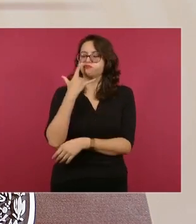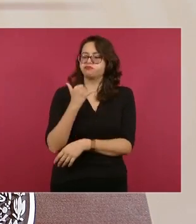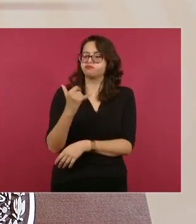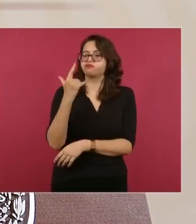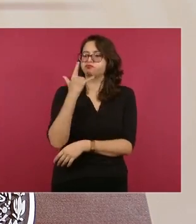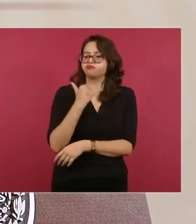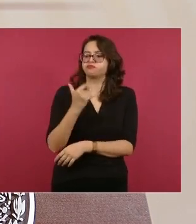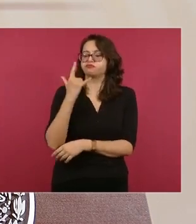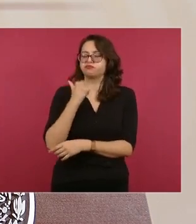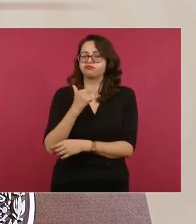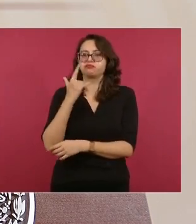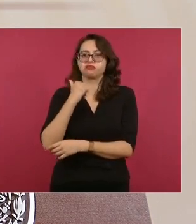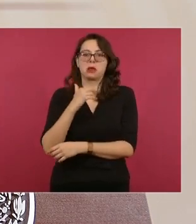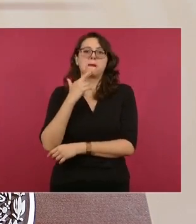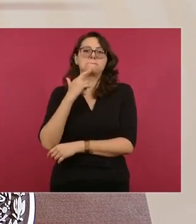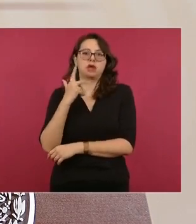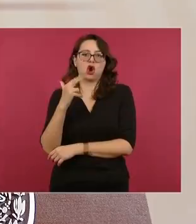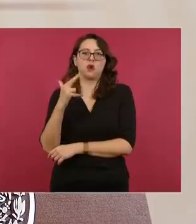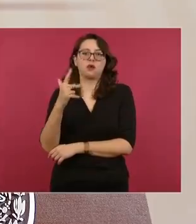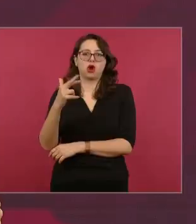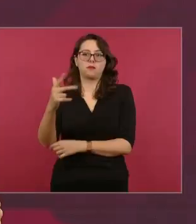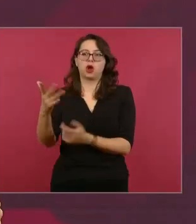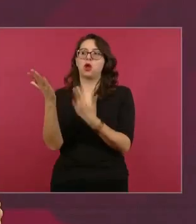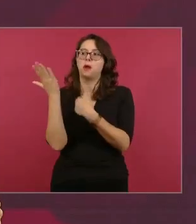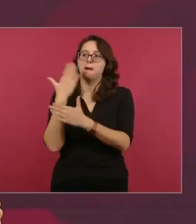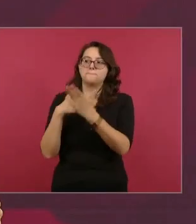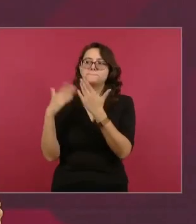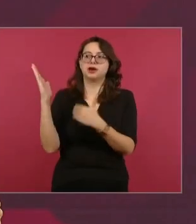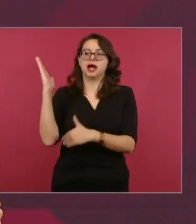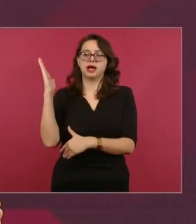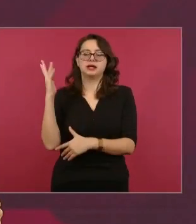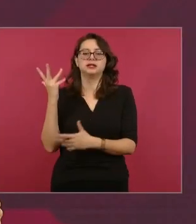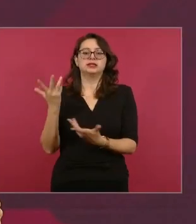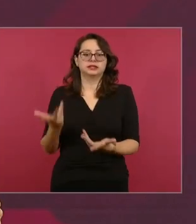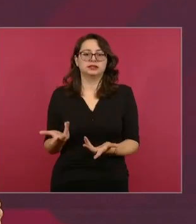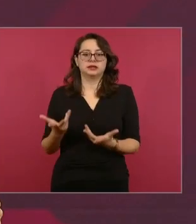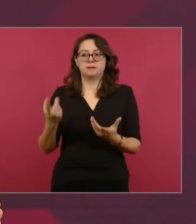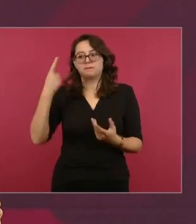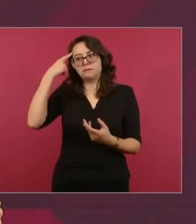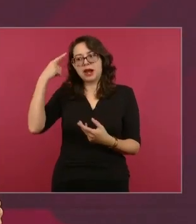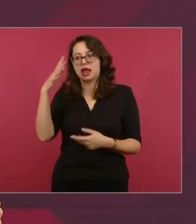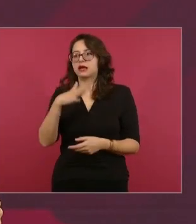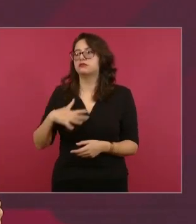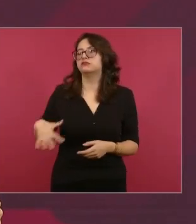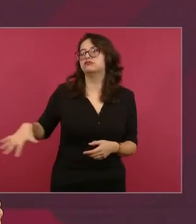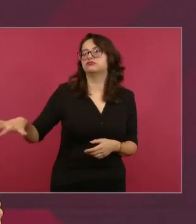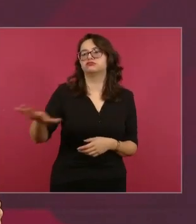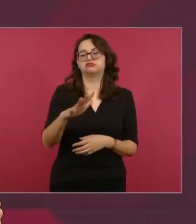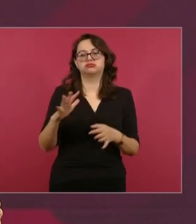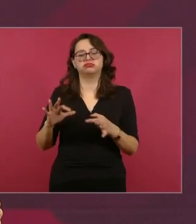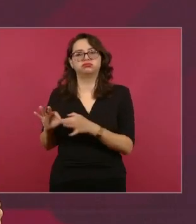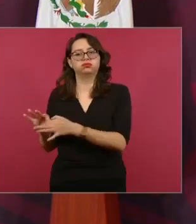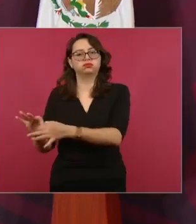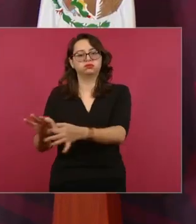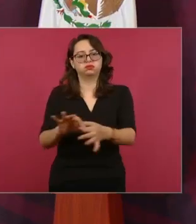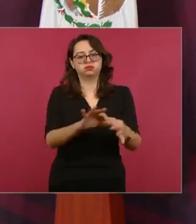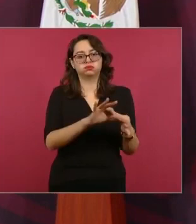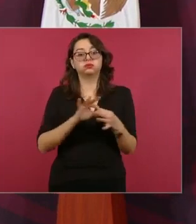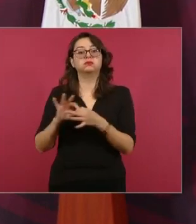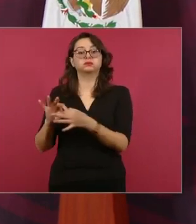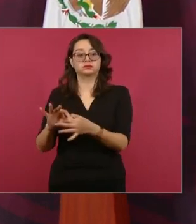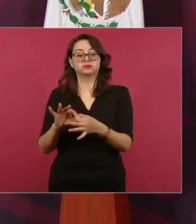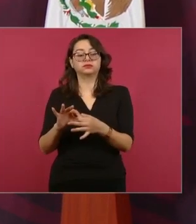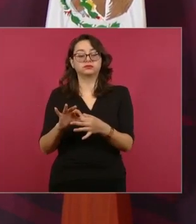clara tendencia hacia adelante, a la reconstrucción de ese tejido social.